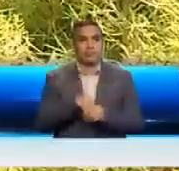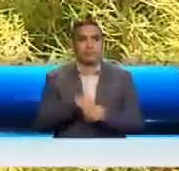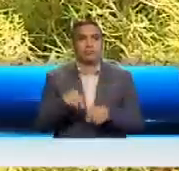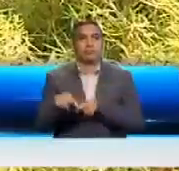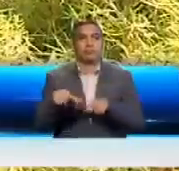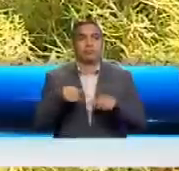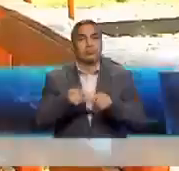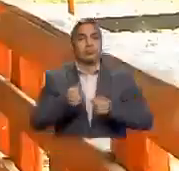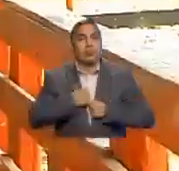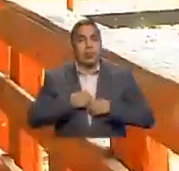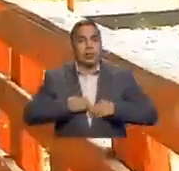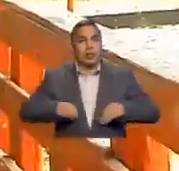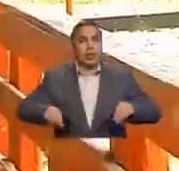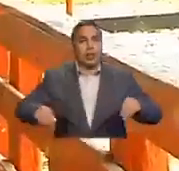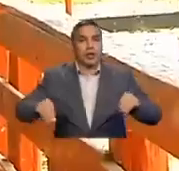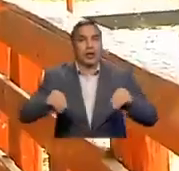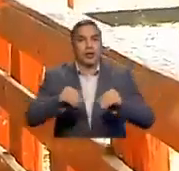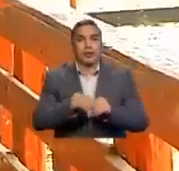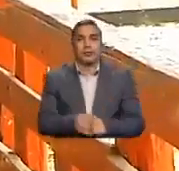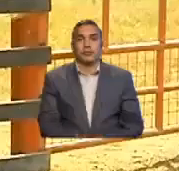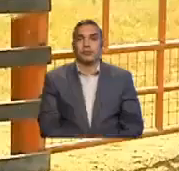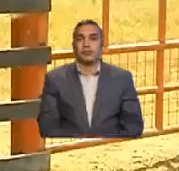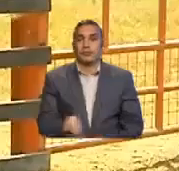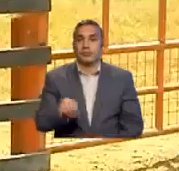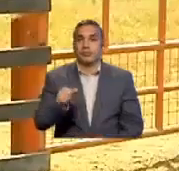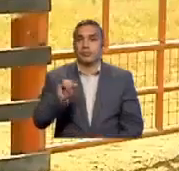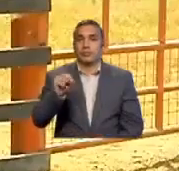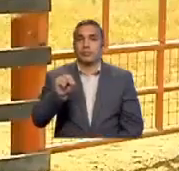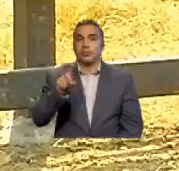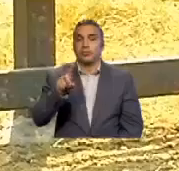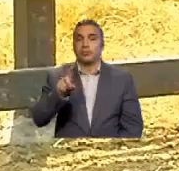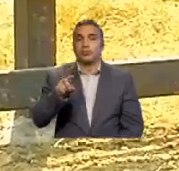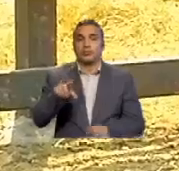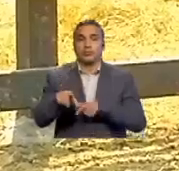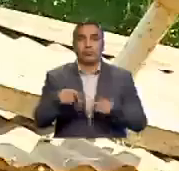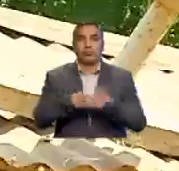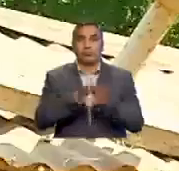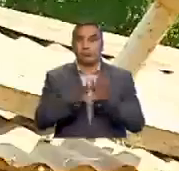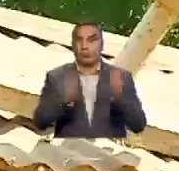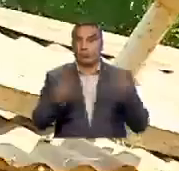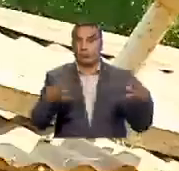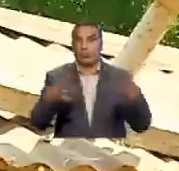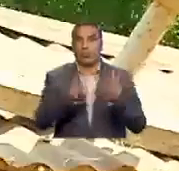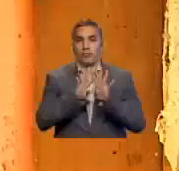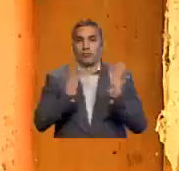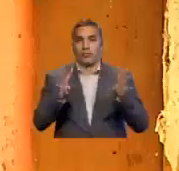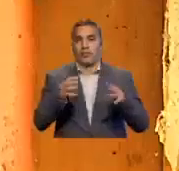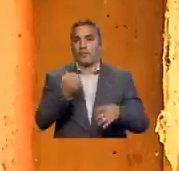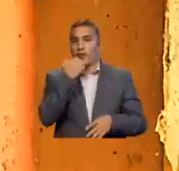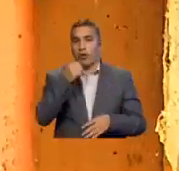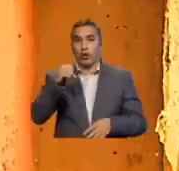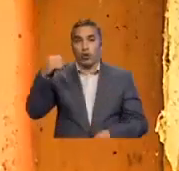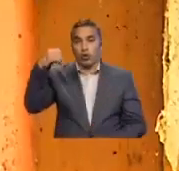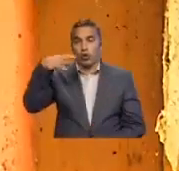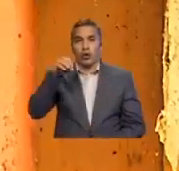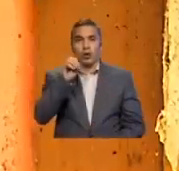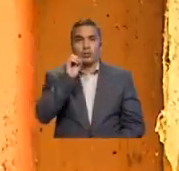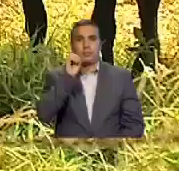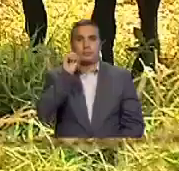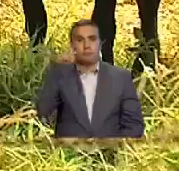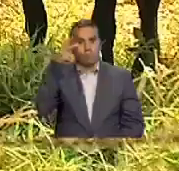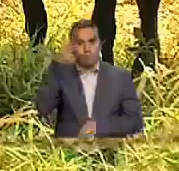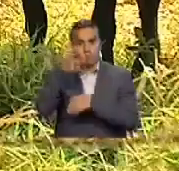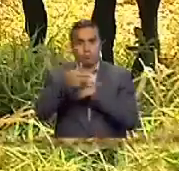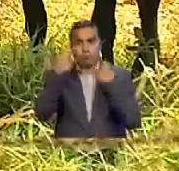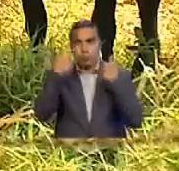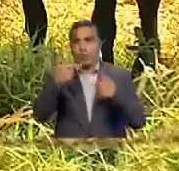en sus haciendas. Naín Montenegro puso un corral de metal, luces y cámaras para tratar de